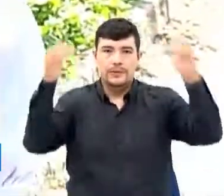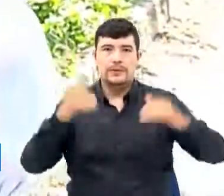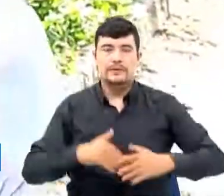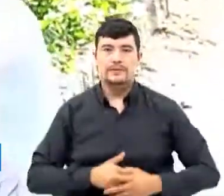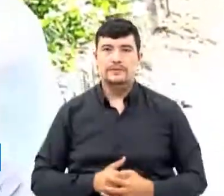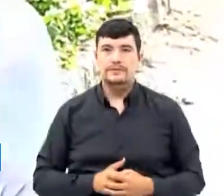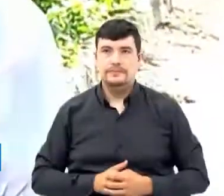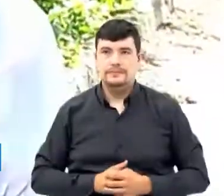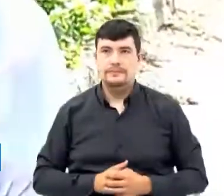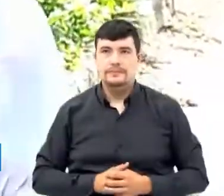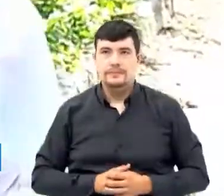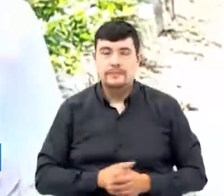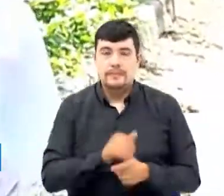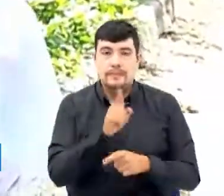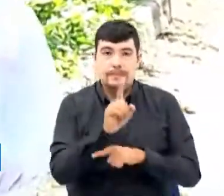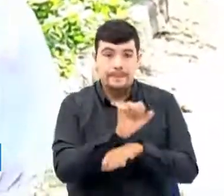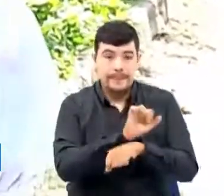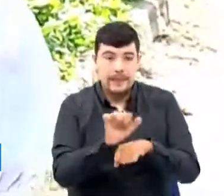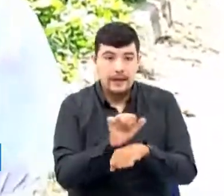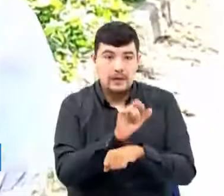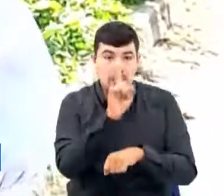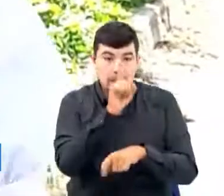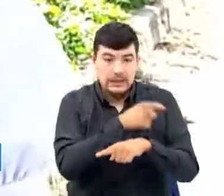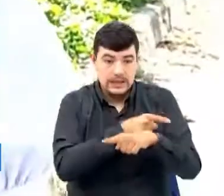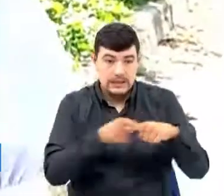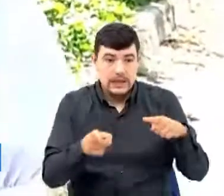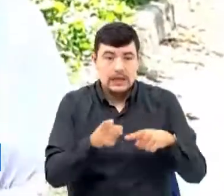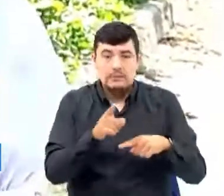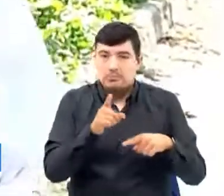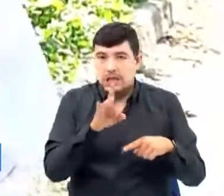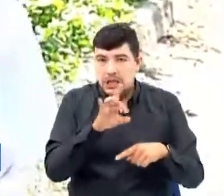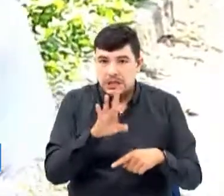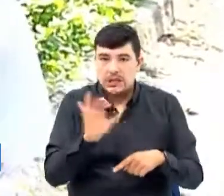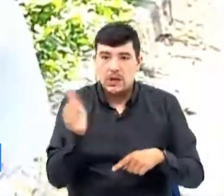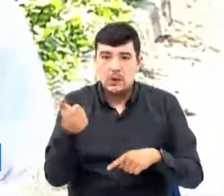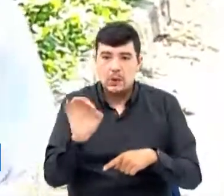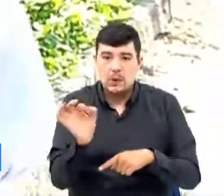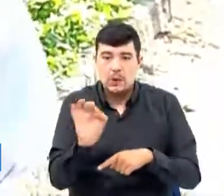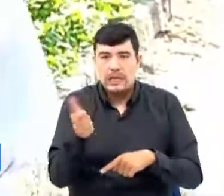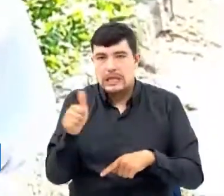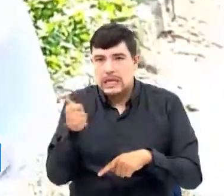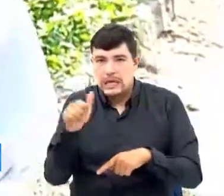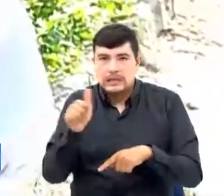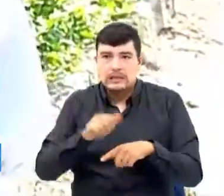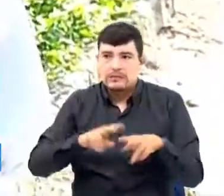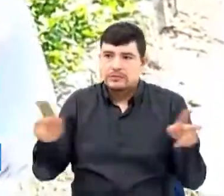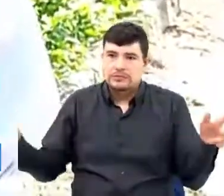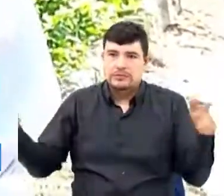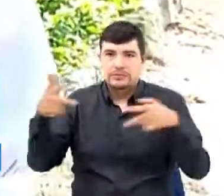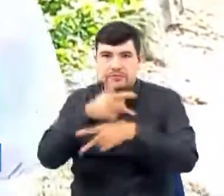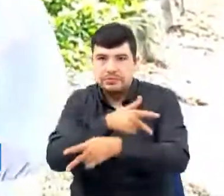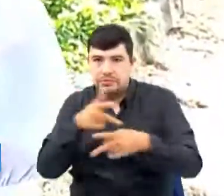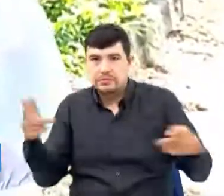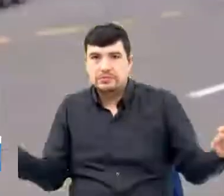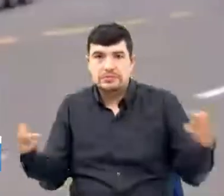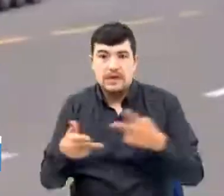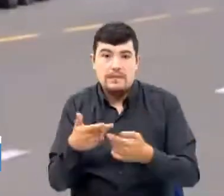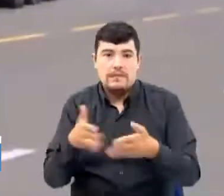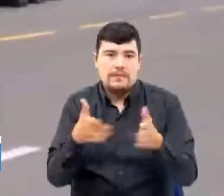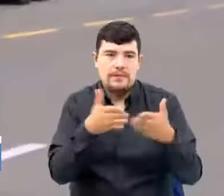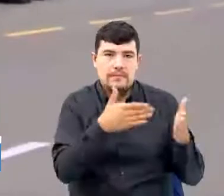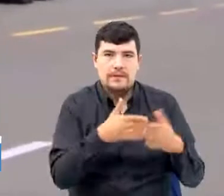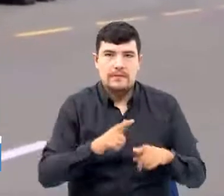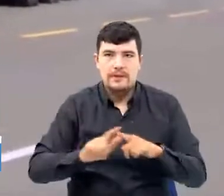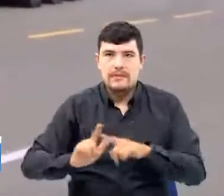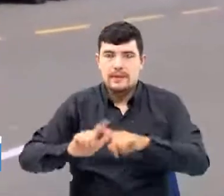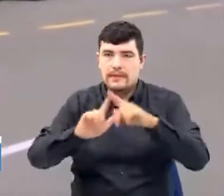un cliente semanal, como 15 o 10 a gran magnitud, y no solo un transporte, sino los demás transportes habilitados. Desde